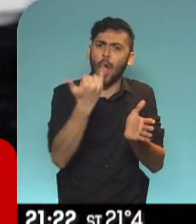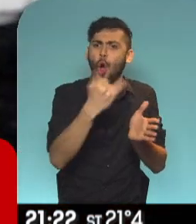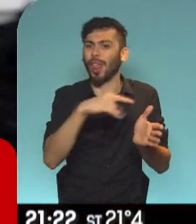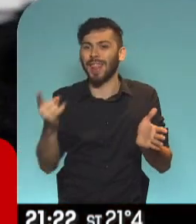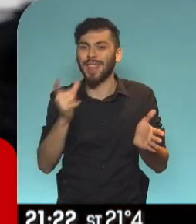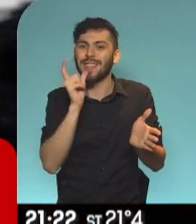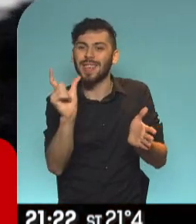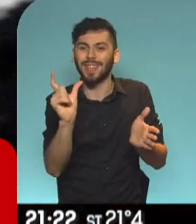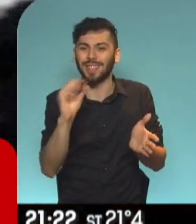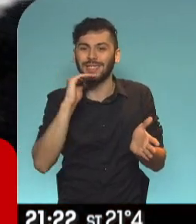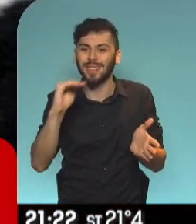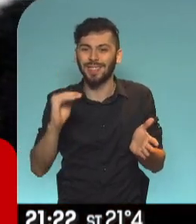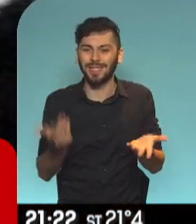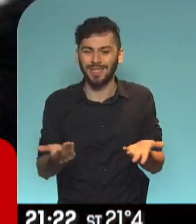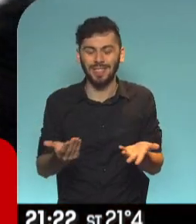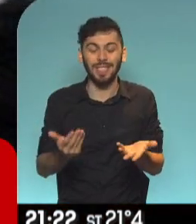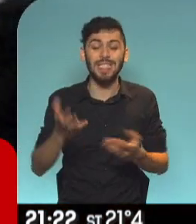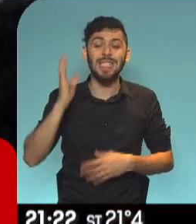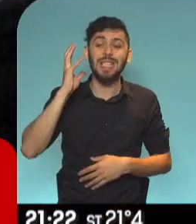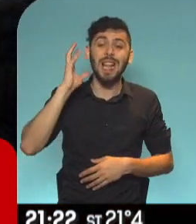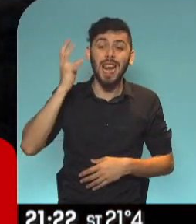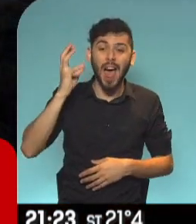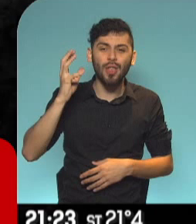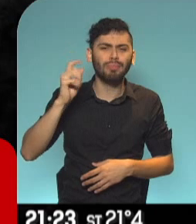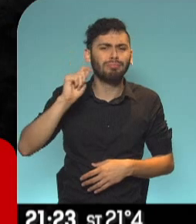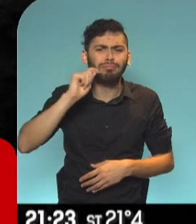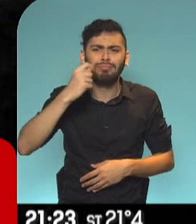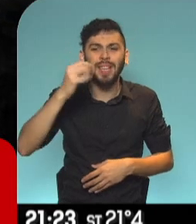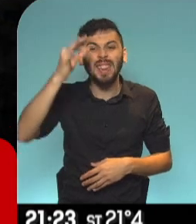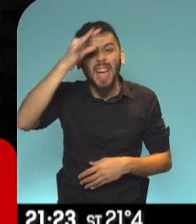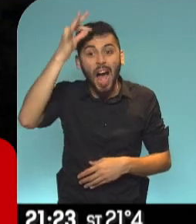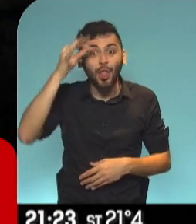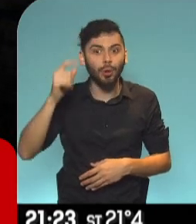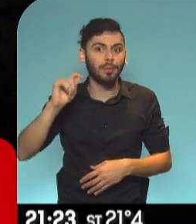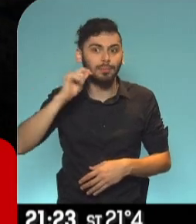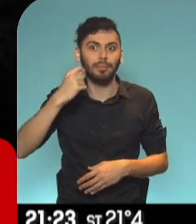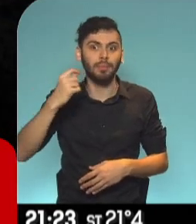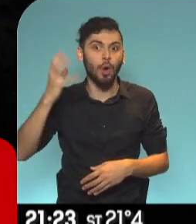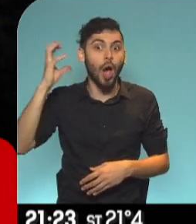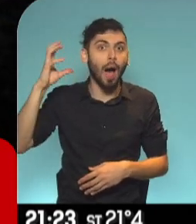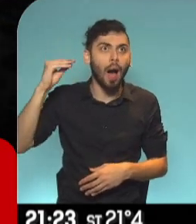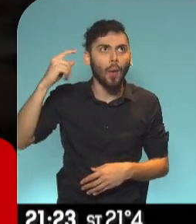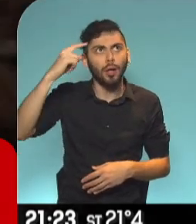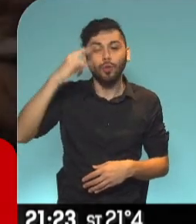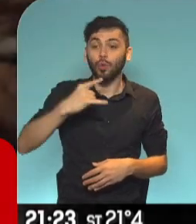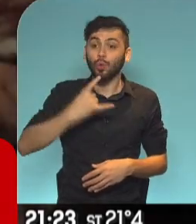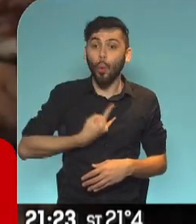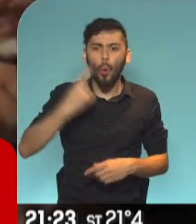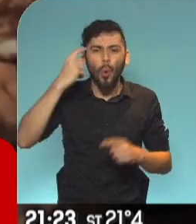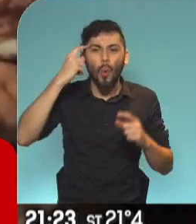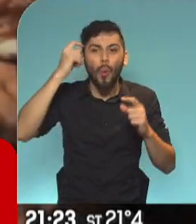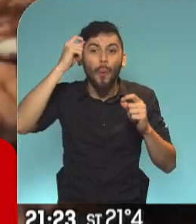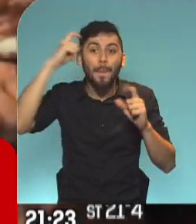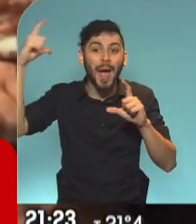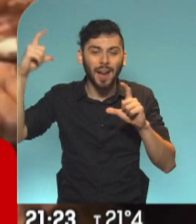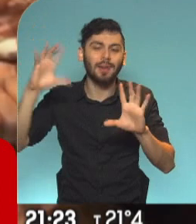parece bueno que tenía la radio con el radioteatro, que uno se tenía que imaginar todo, ¿no? Está bien, estaba el